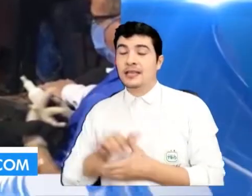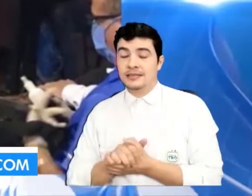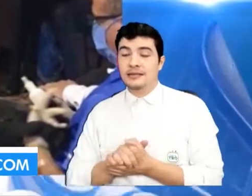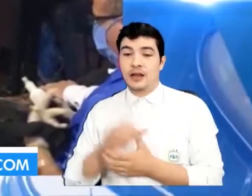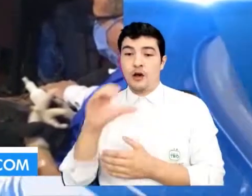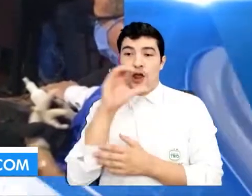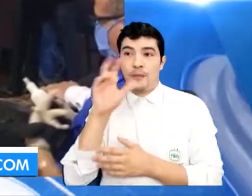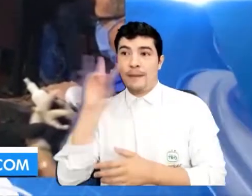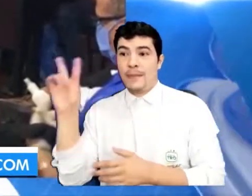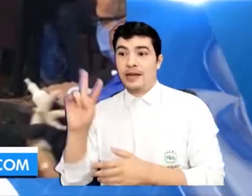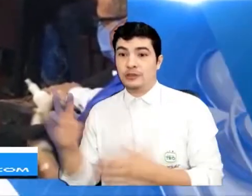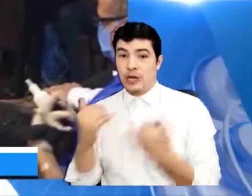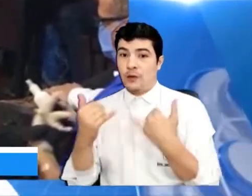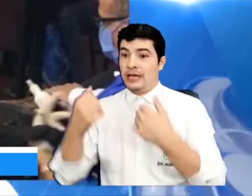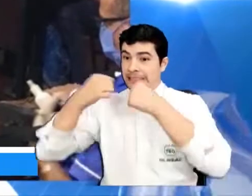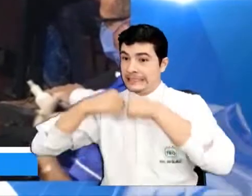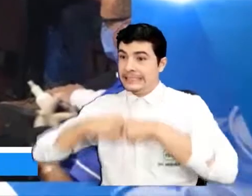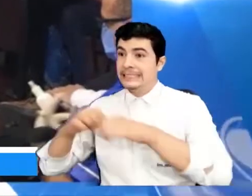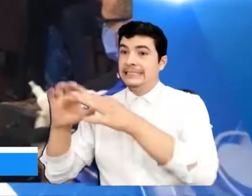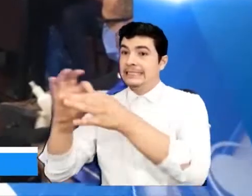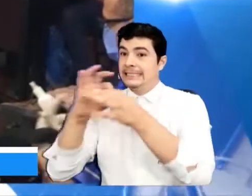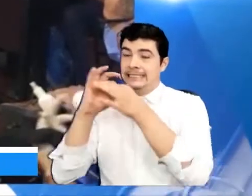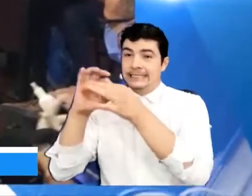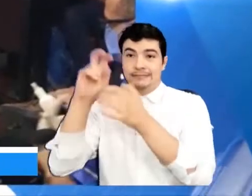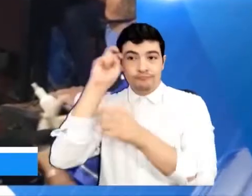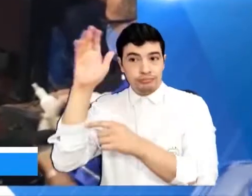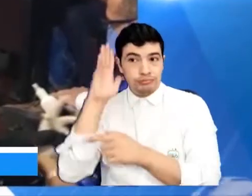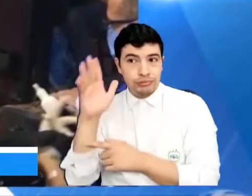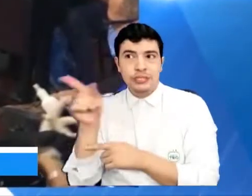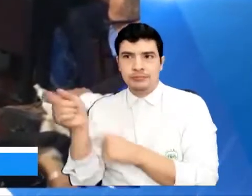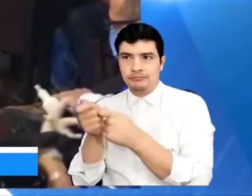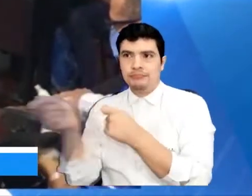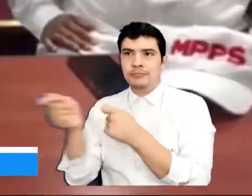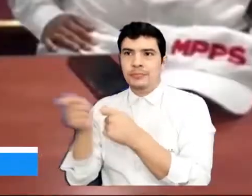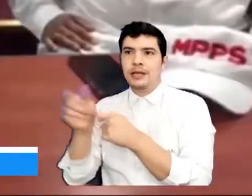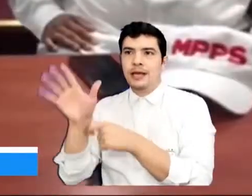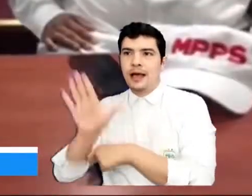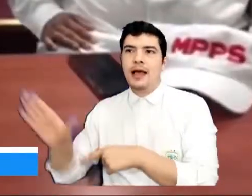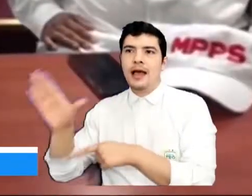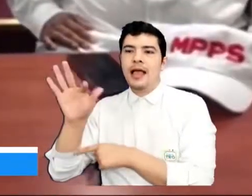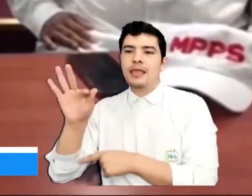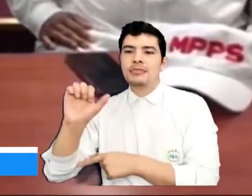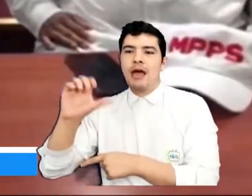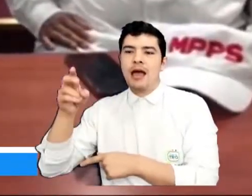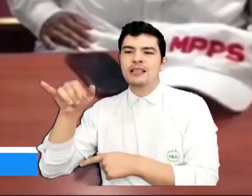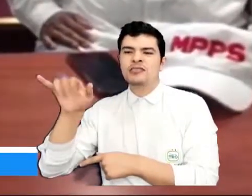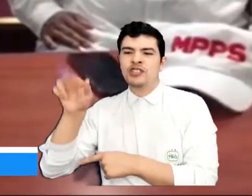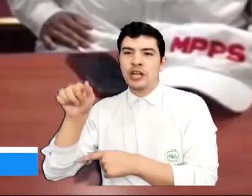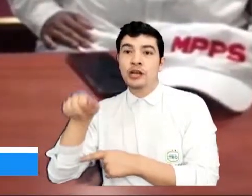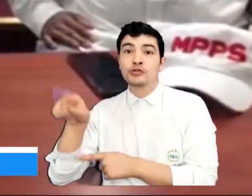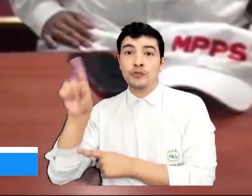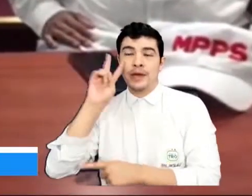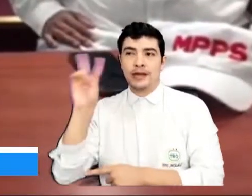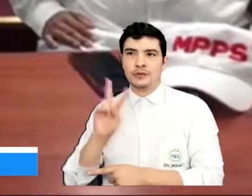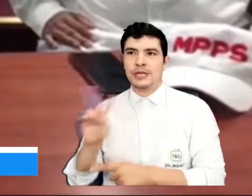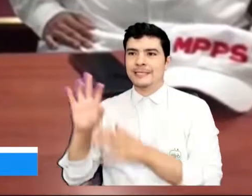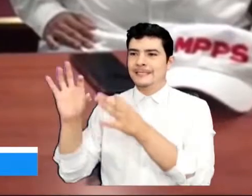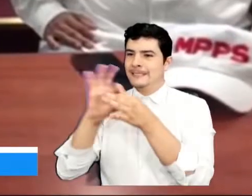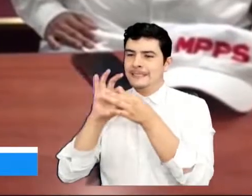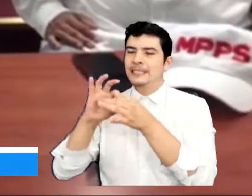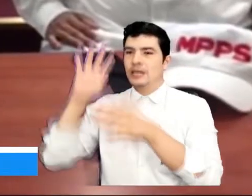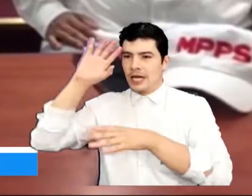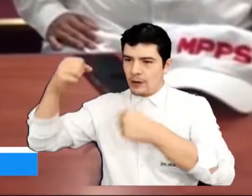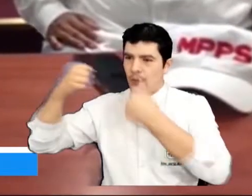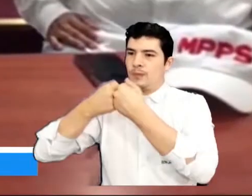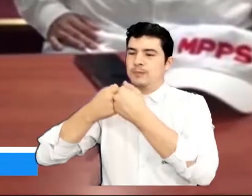binacionales que se reunieron en el vecino país para concretar una agenda de interés común. Un balance epidemiológico de la lucha contra la pandemia